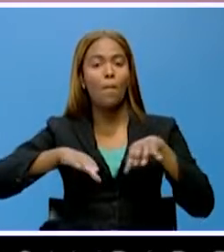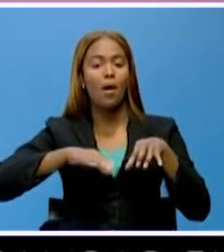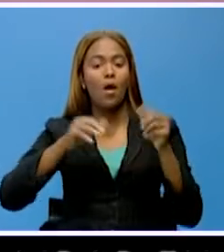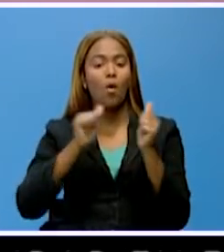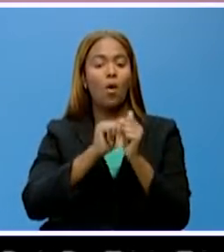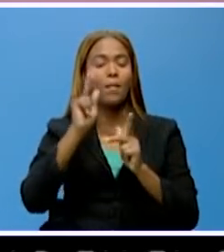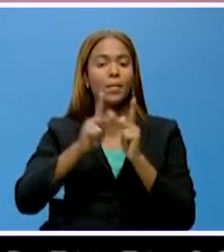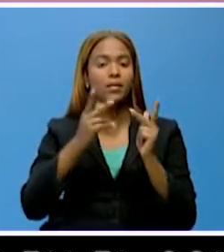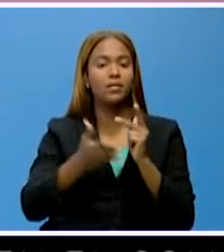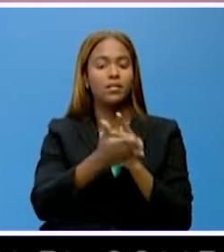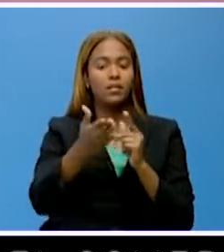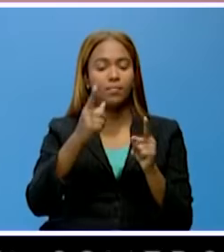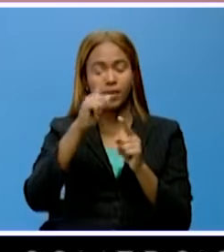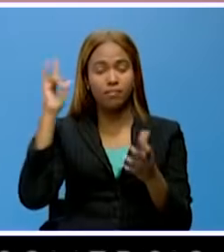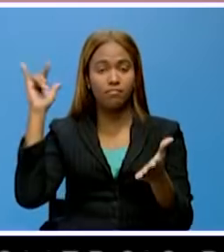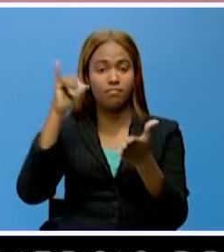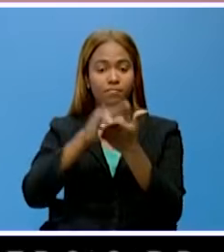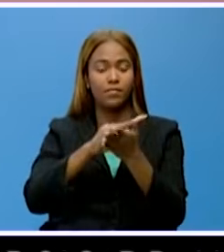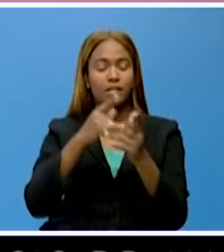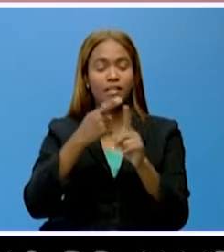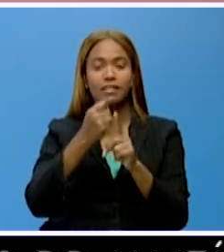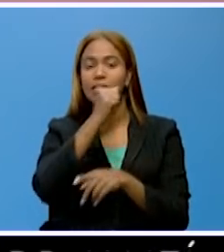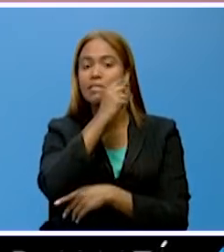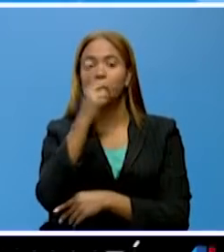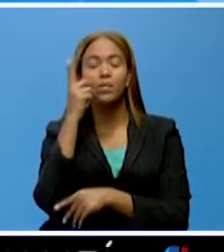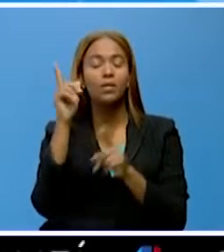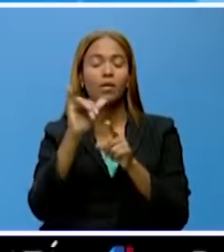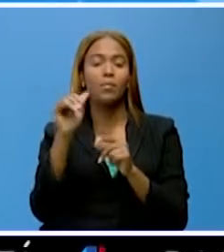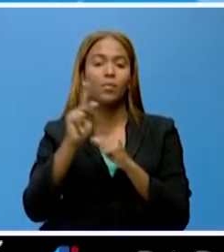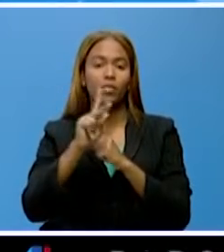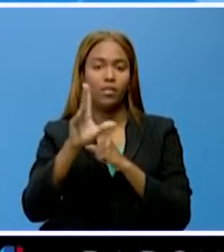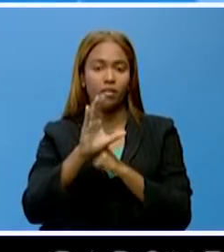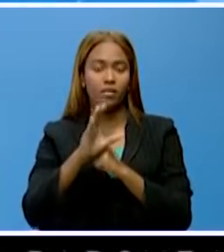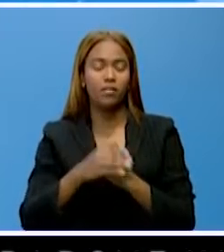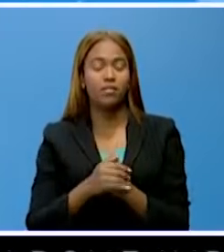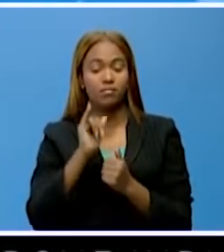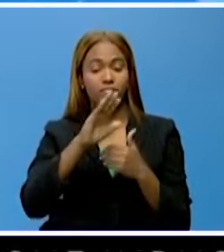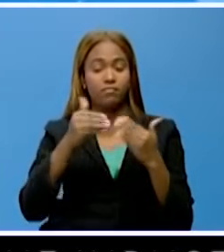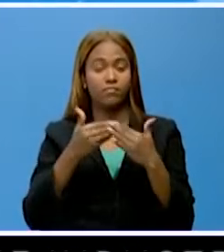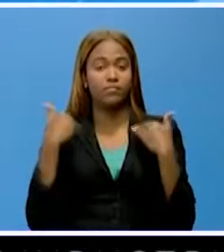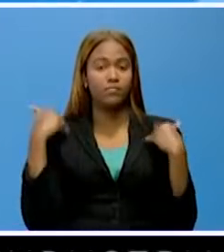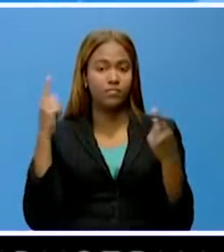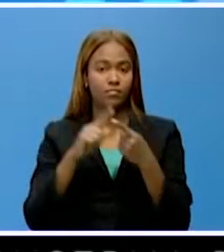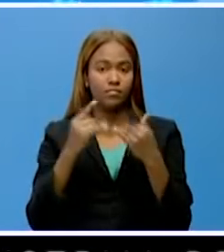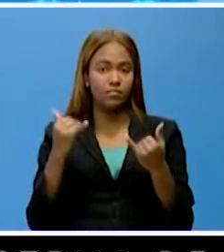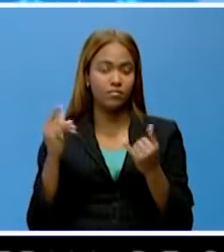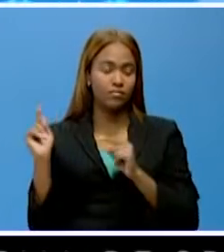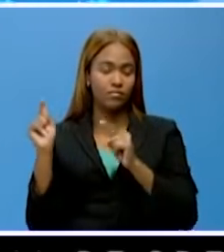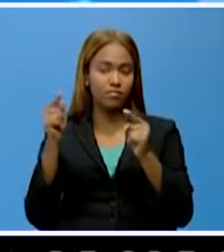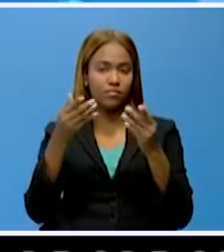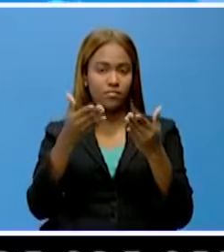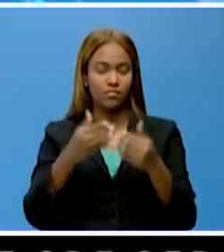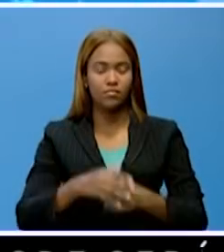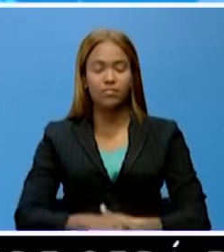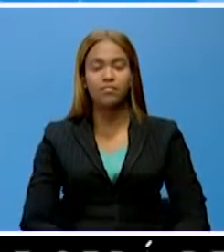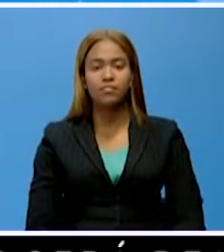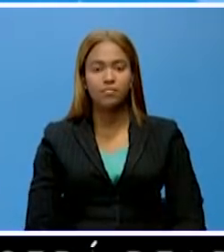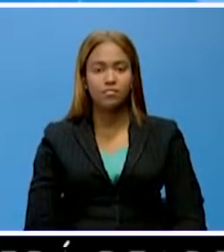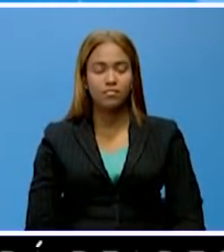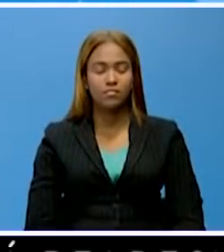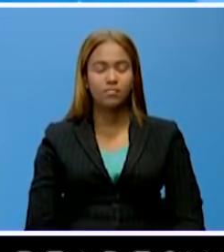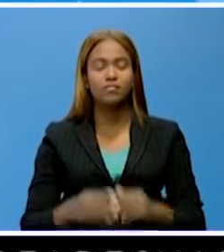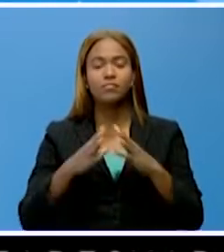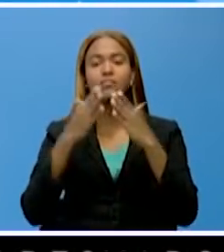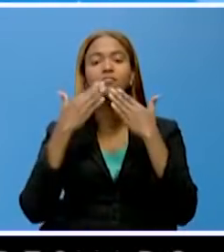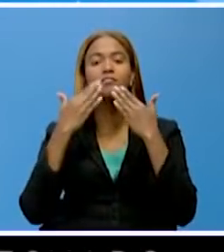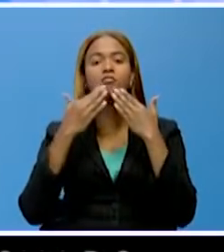los pasajeros en el aeropuerto de Santo Domingo y Punta Cana. Esto es todo lo que tengo por el momento. Regreso contigo a los estudios.